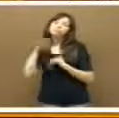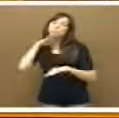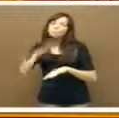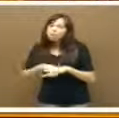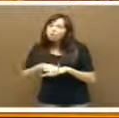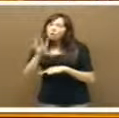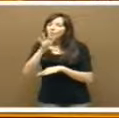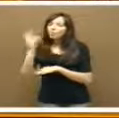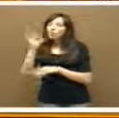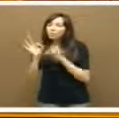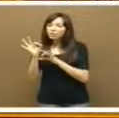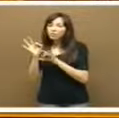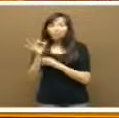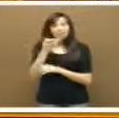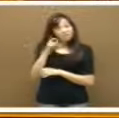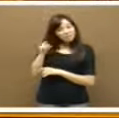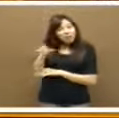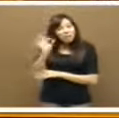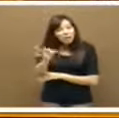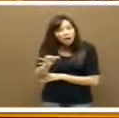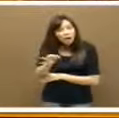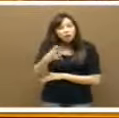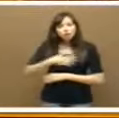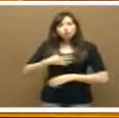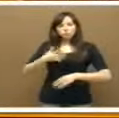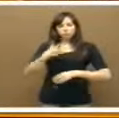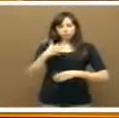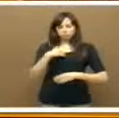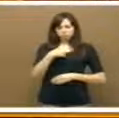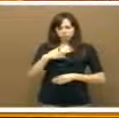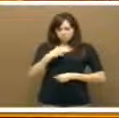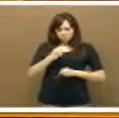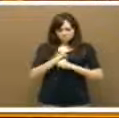los gastos, yo inmediatamente presento mi dimisión.